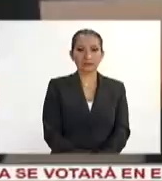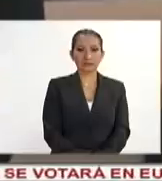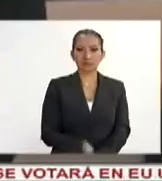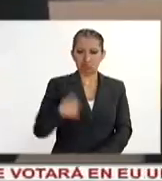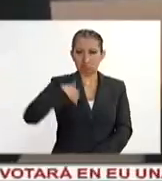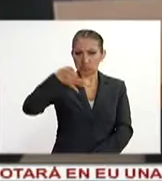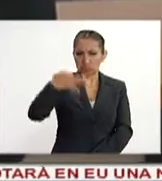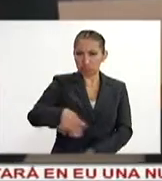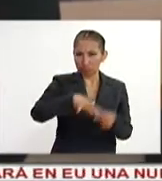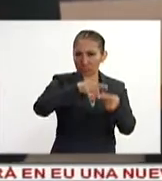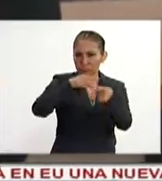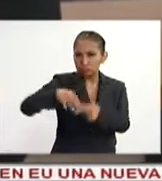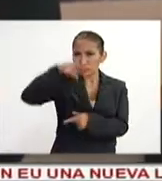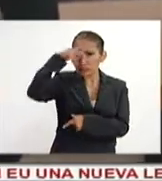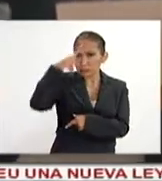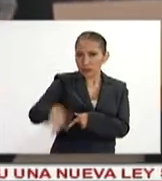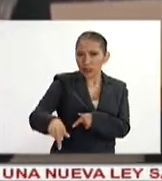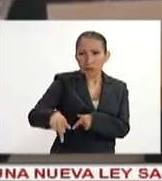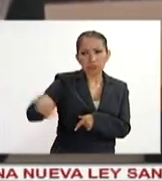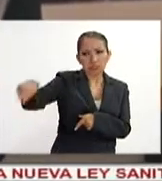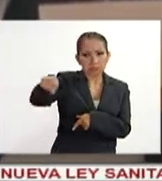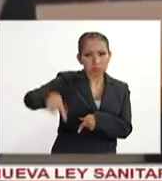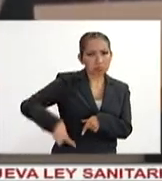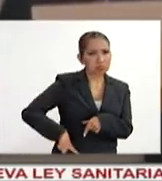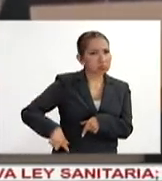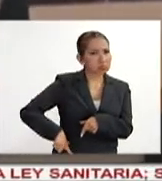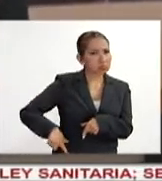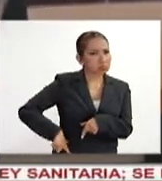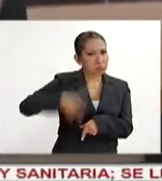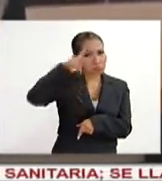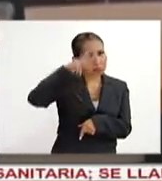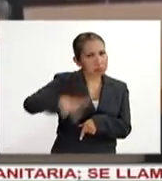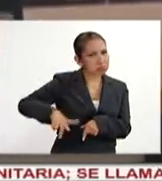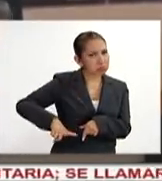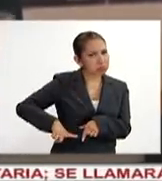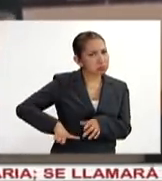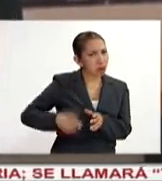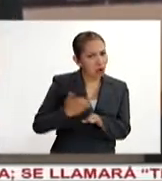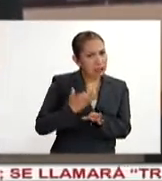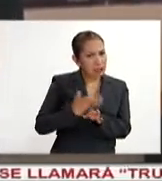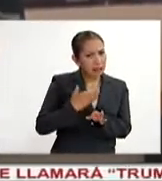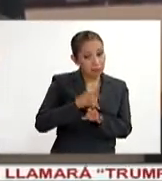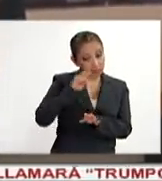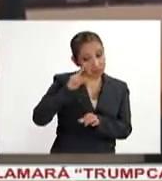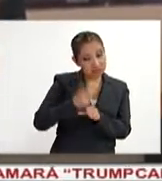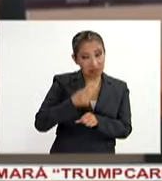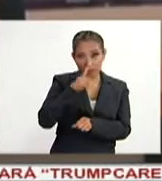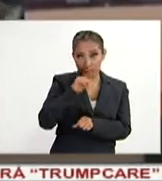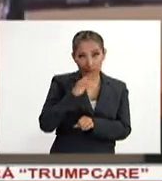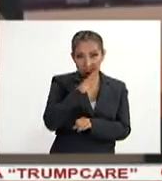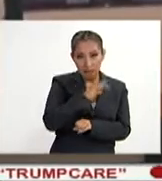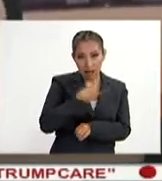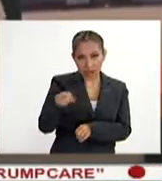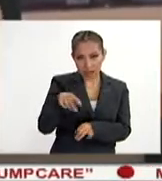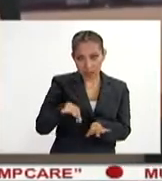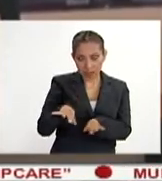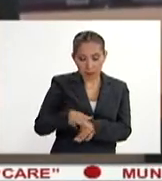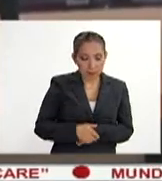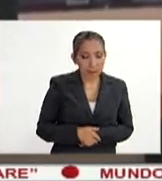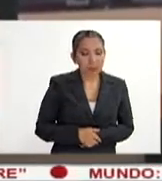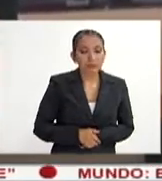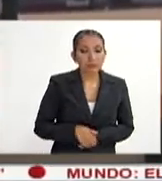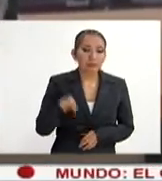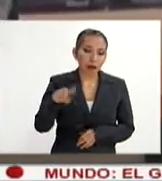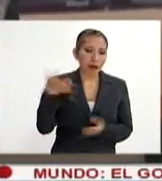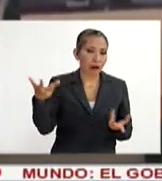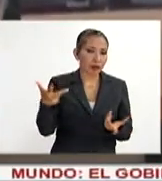Acepto la extradición que el gobierno de la administración actual, gobierno fallido por cierto,